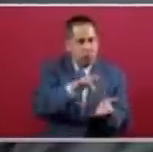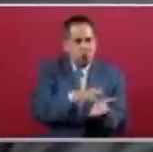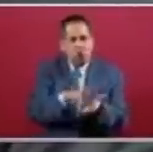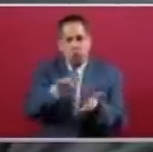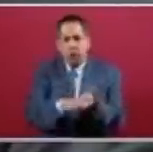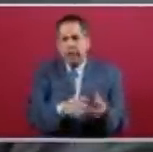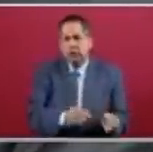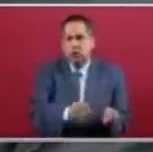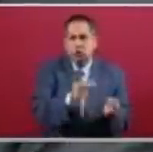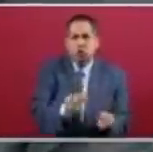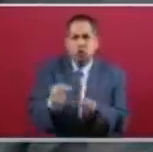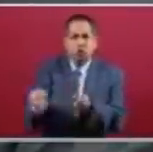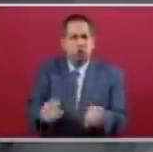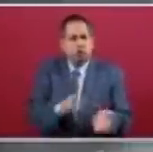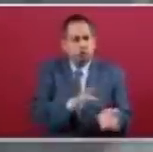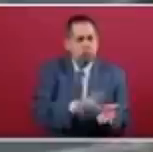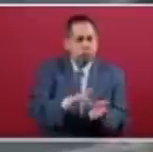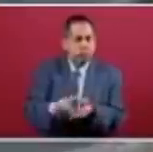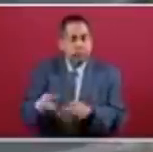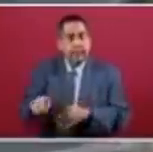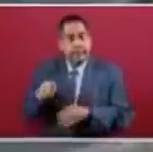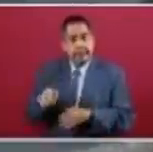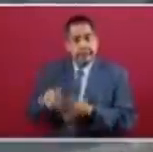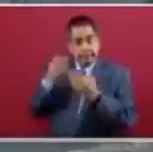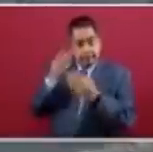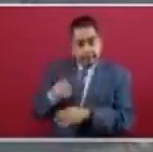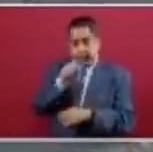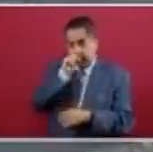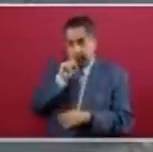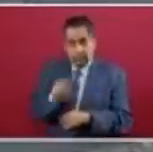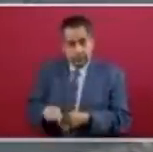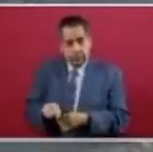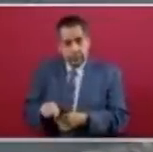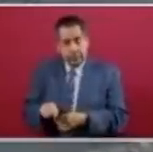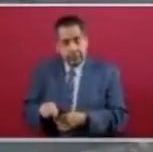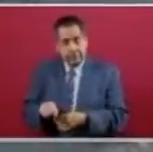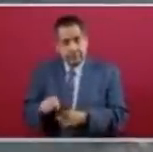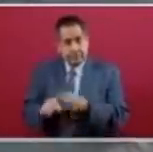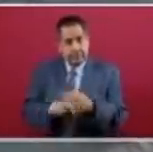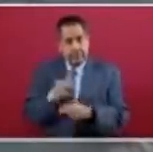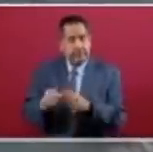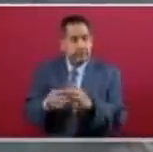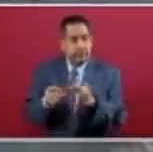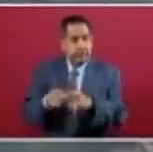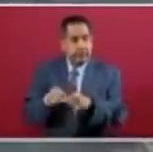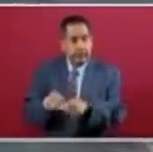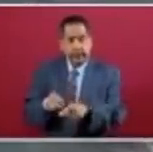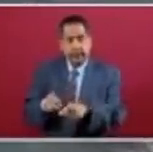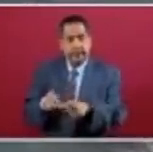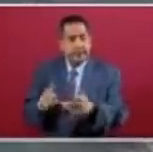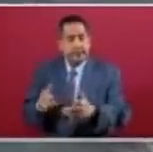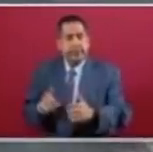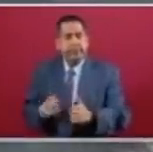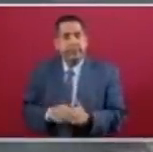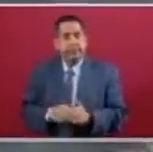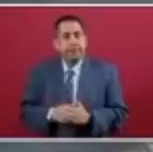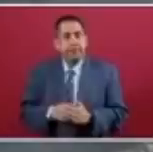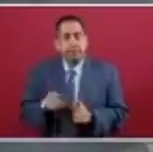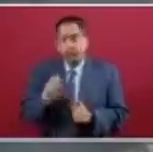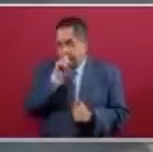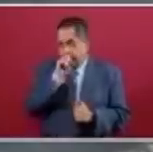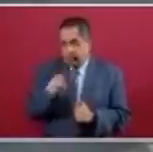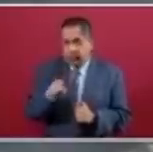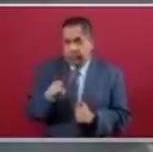pequeños negocios. Y este banco también va a